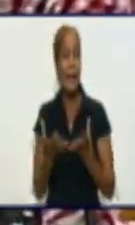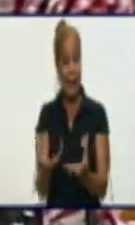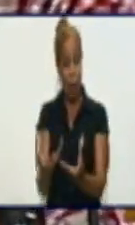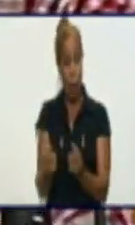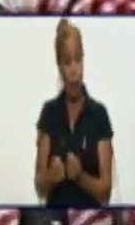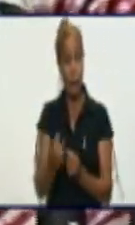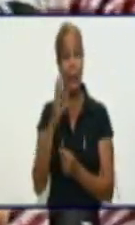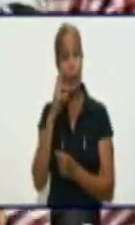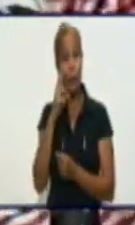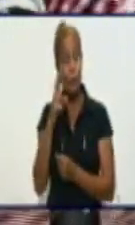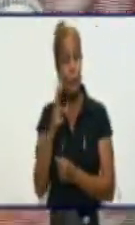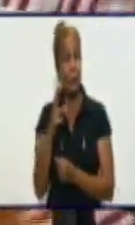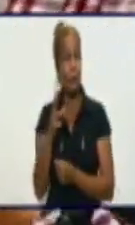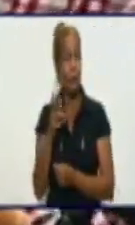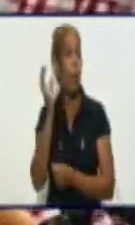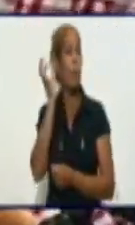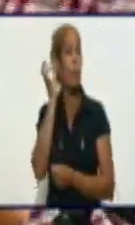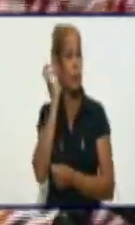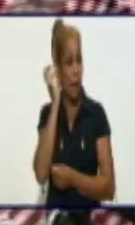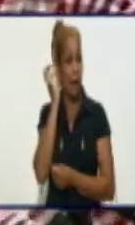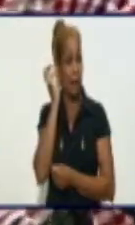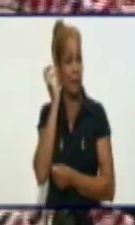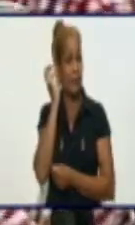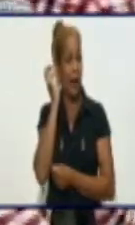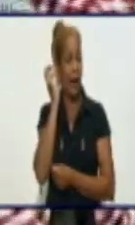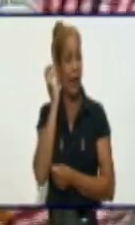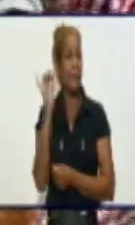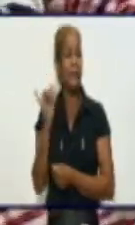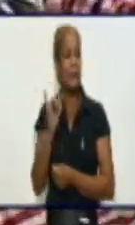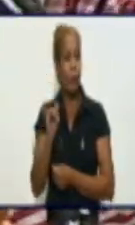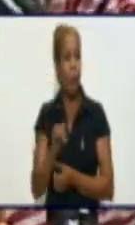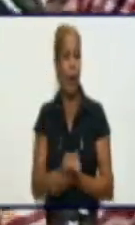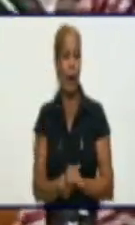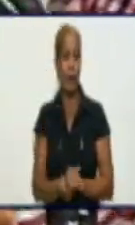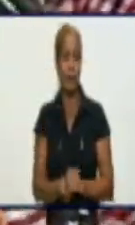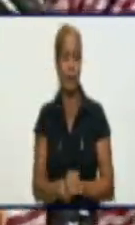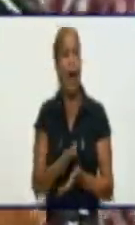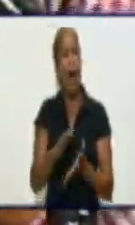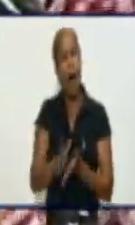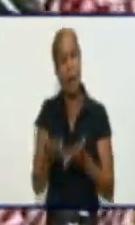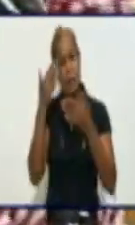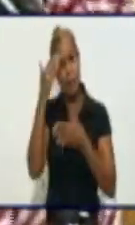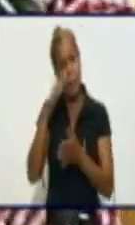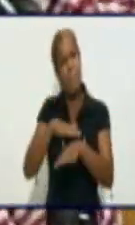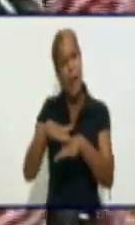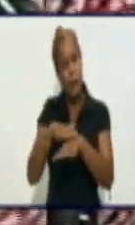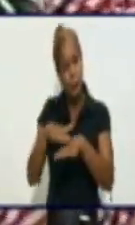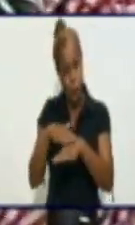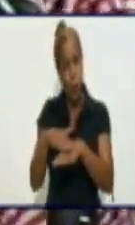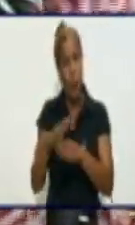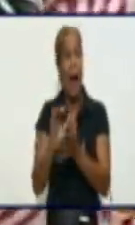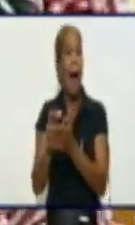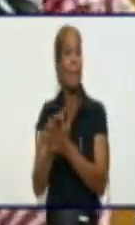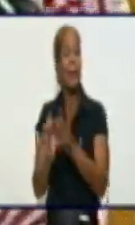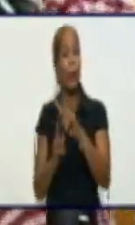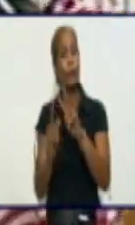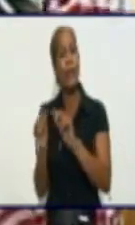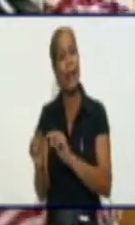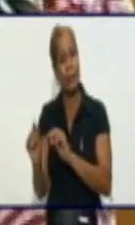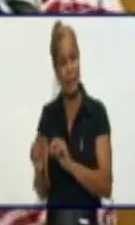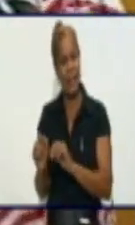telecentro Dayamit de las Mercedes. Uh-huh. Manuel. Ay, perdonen ustedes, amigos televidentes. Es